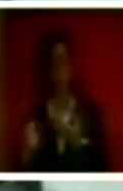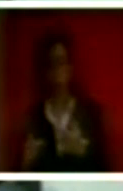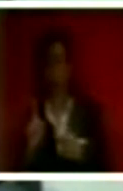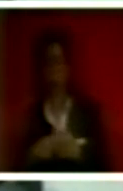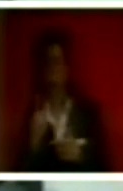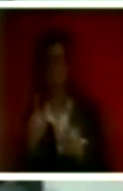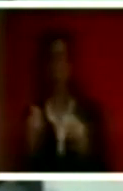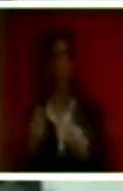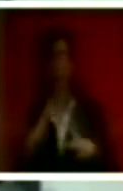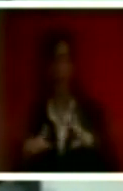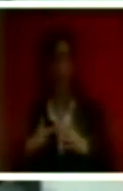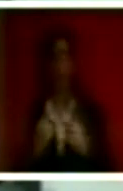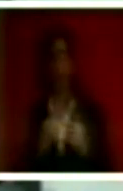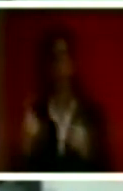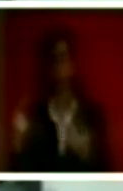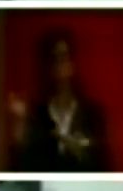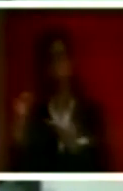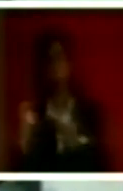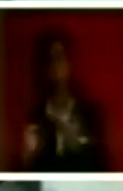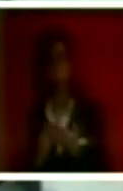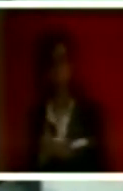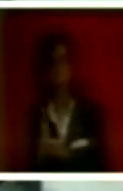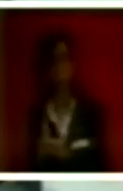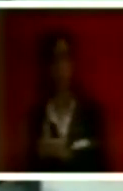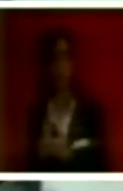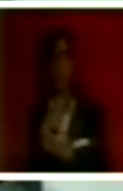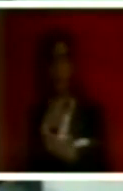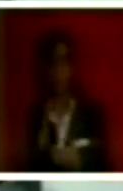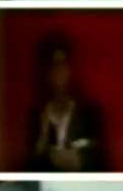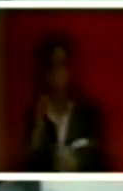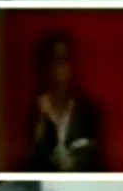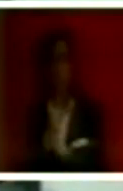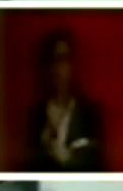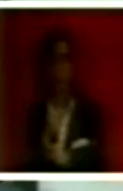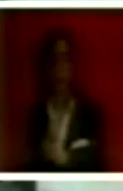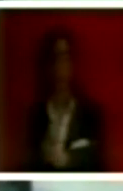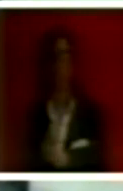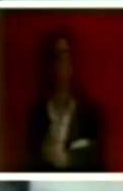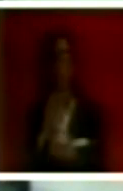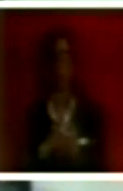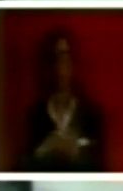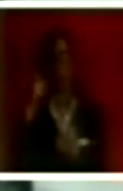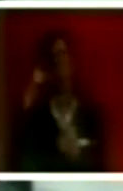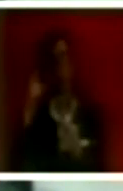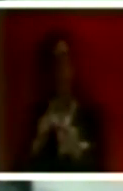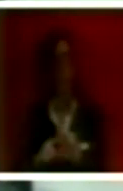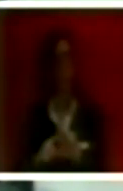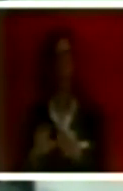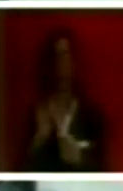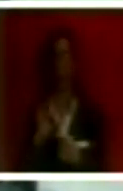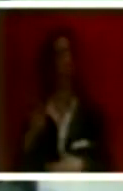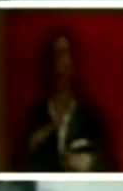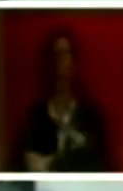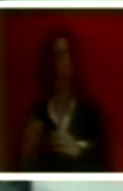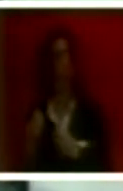políticas públicas que permite un seguimiento permanente de los objetivos, acciones